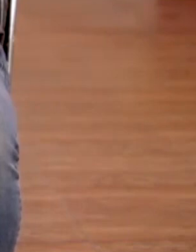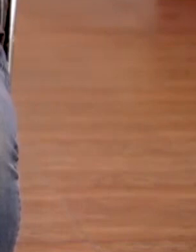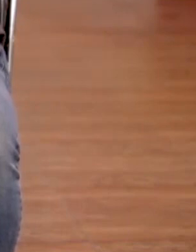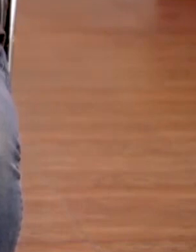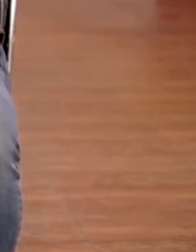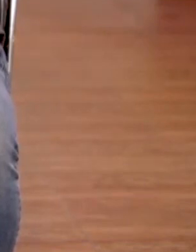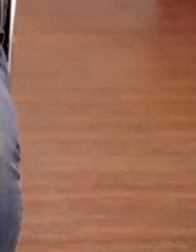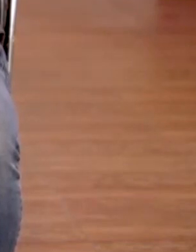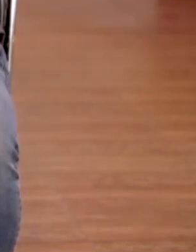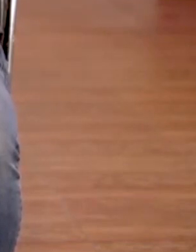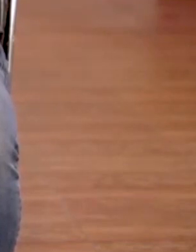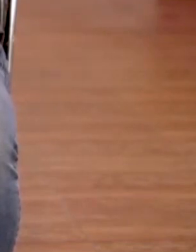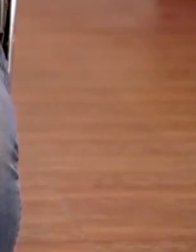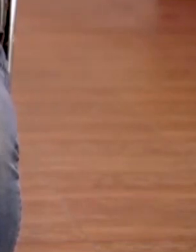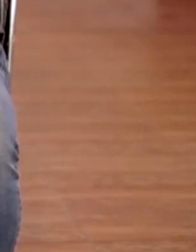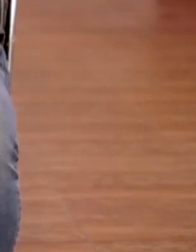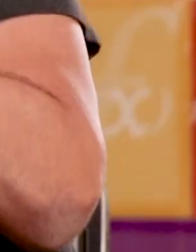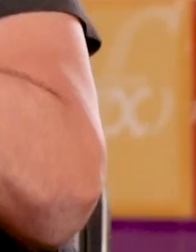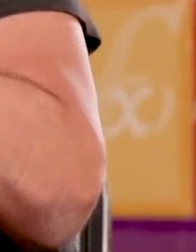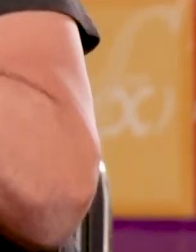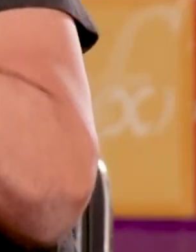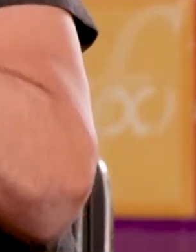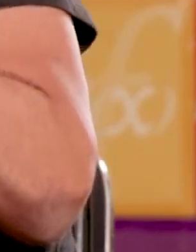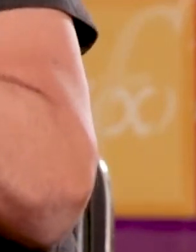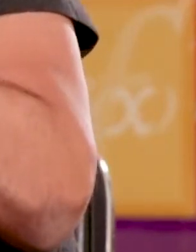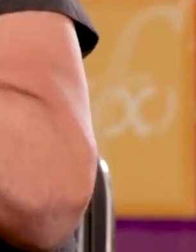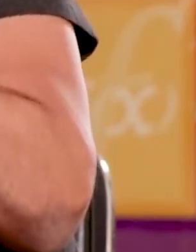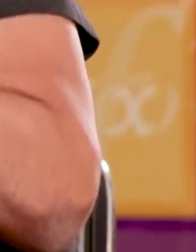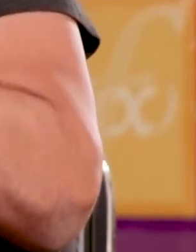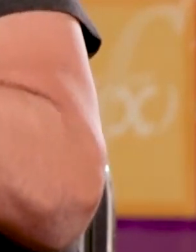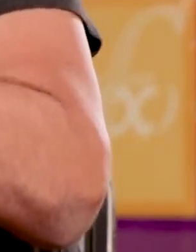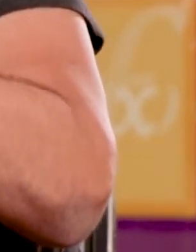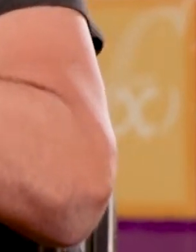Venga. Empezamos.